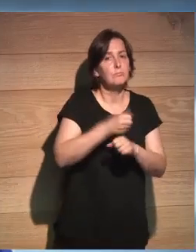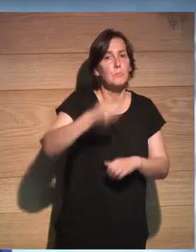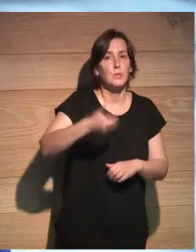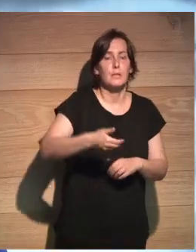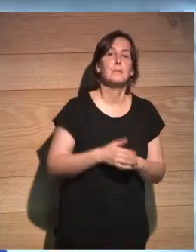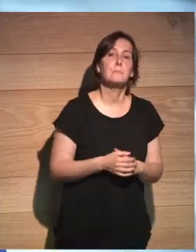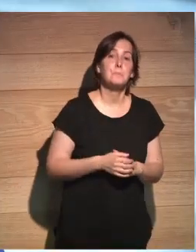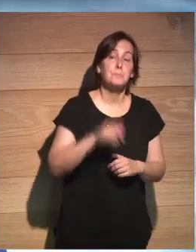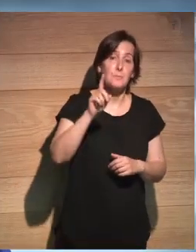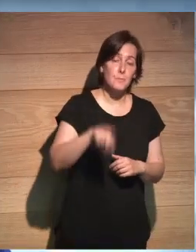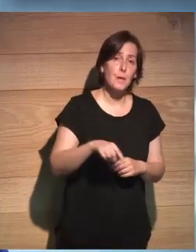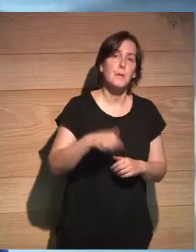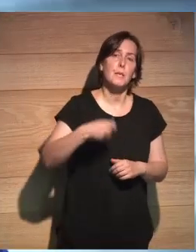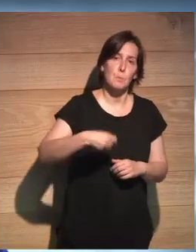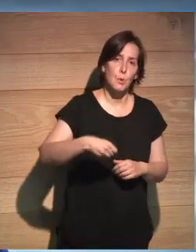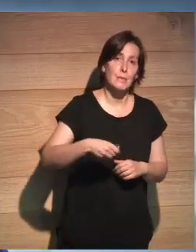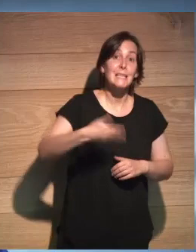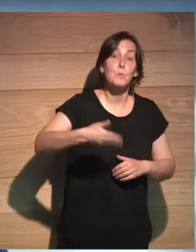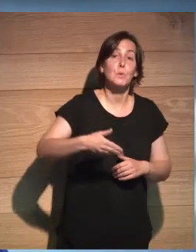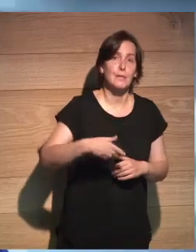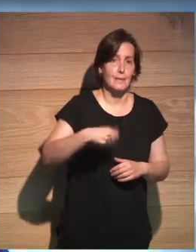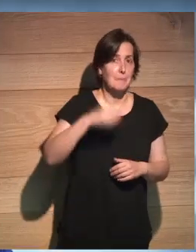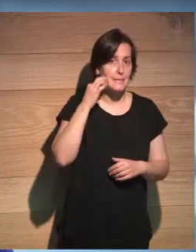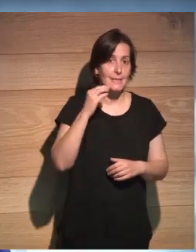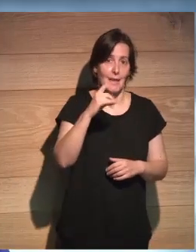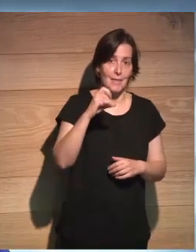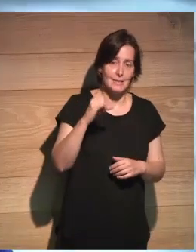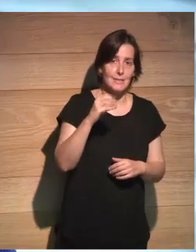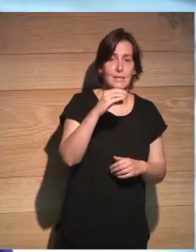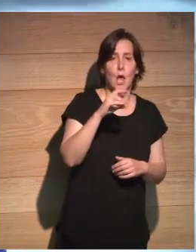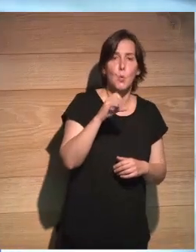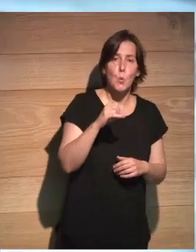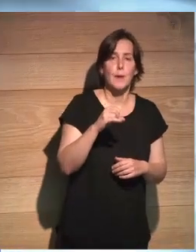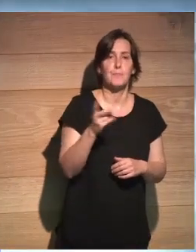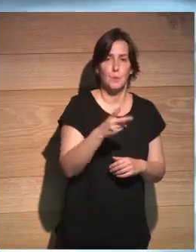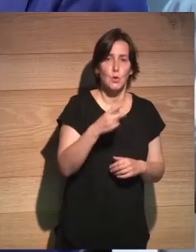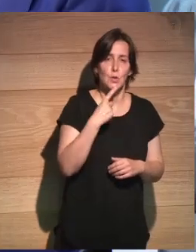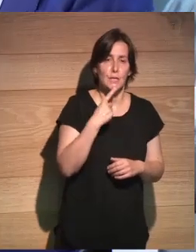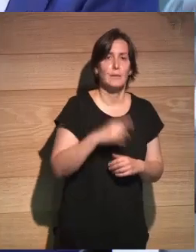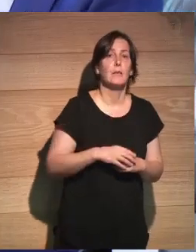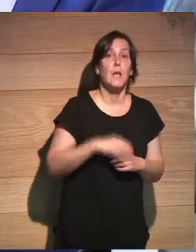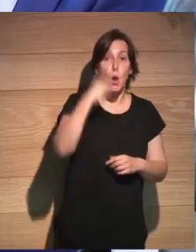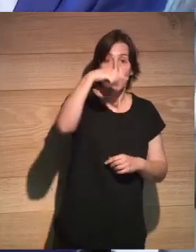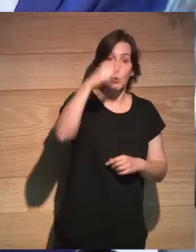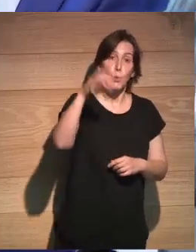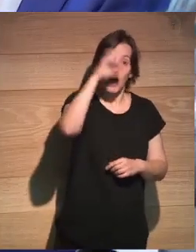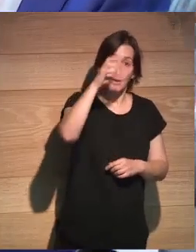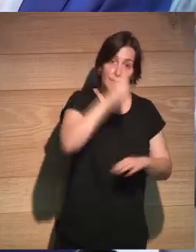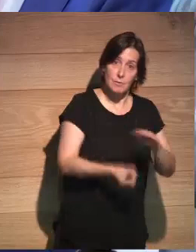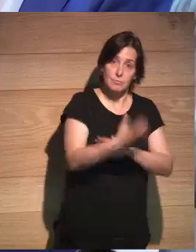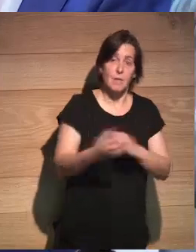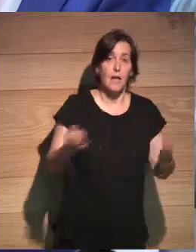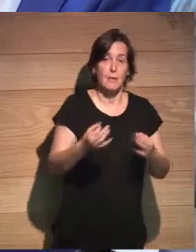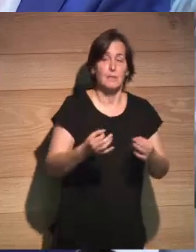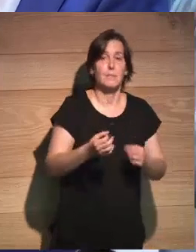también es muy importante, como decía el presidente de la CURE, como decía la presidenta del CSIC, que hagamos esa función de cultura científica. España es un país